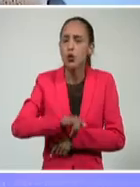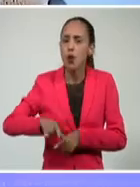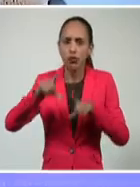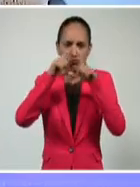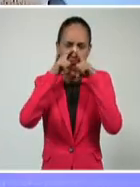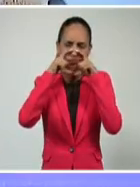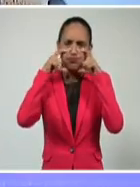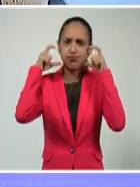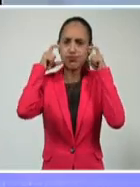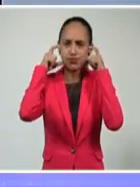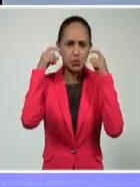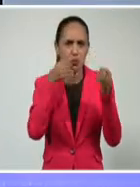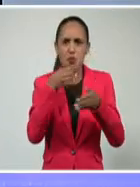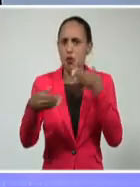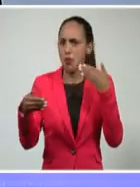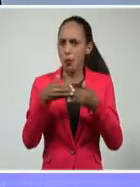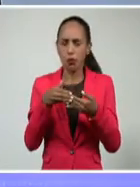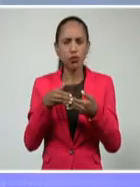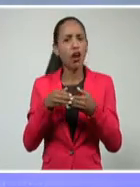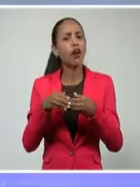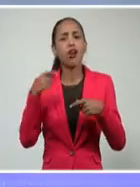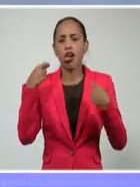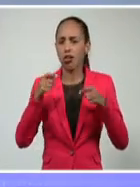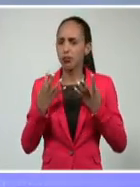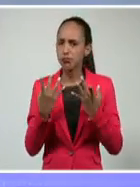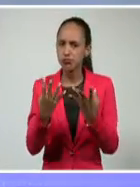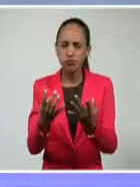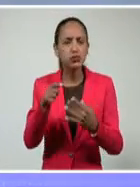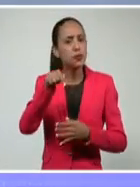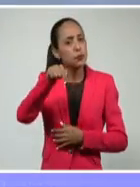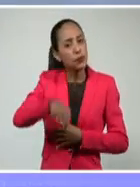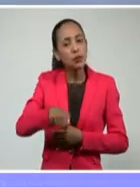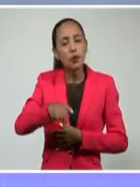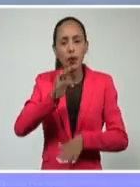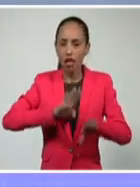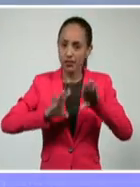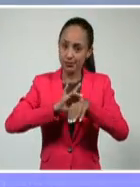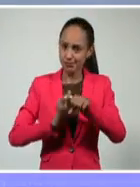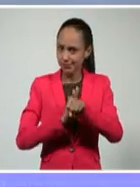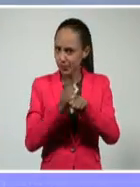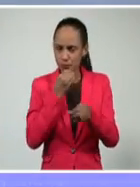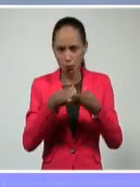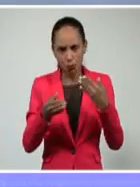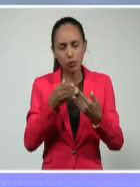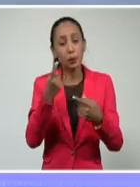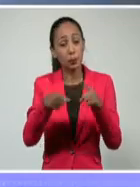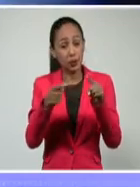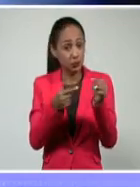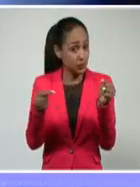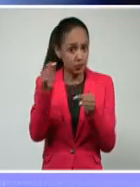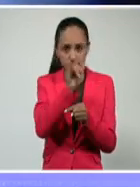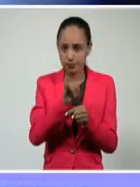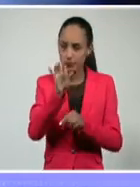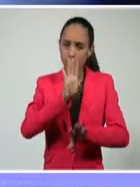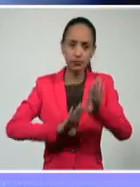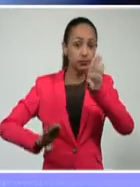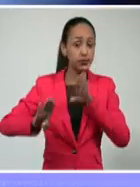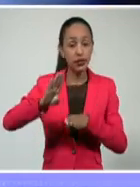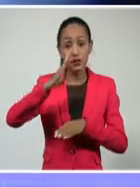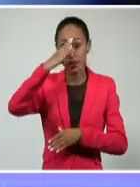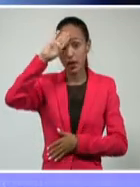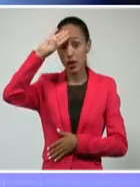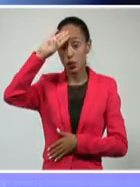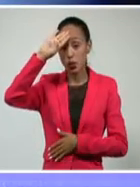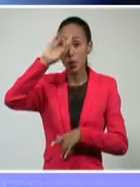para defenderse de la COVID-19. Pero sobre todo para defender a la patria, que durante casi 6 décadas ha sido cercada por